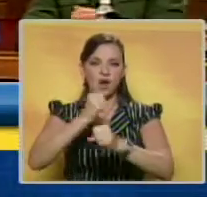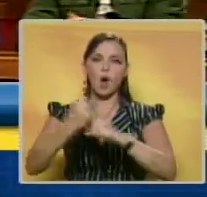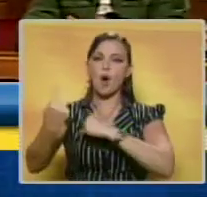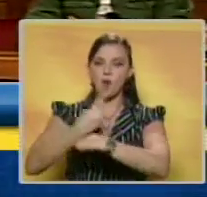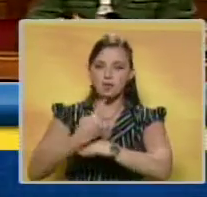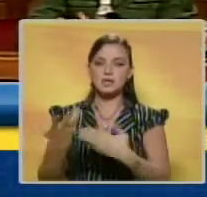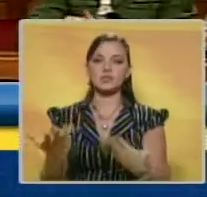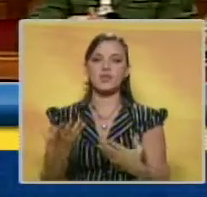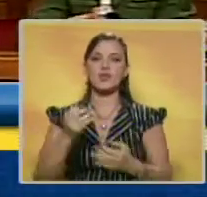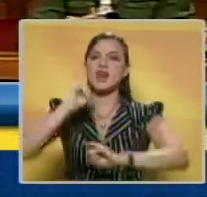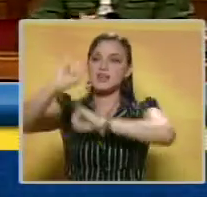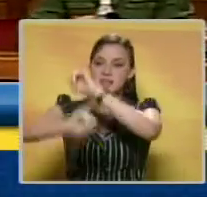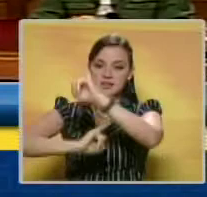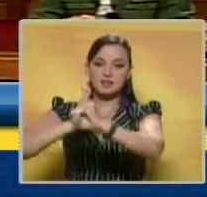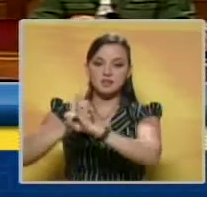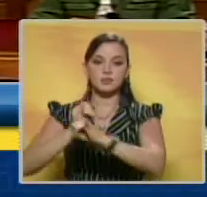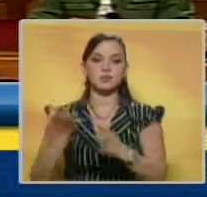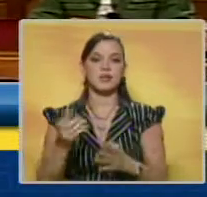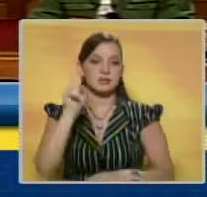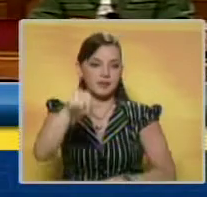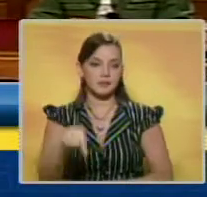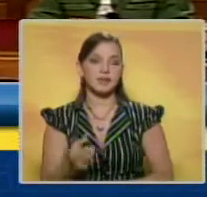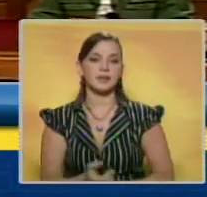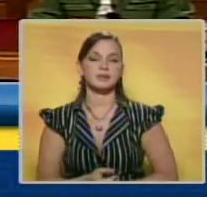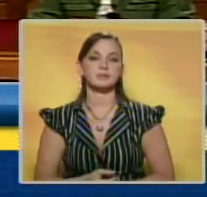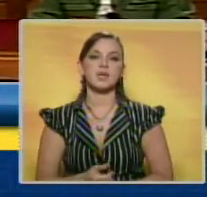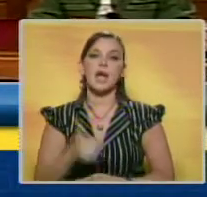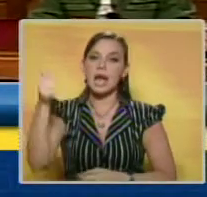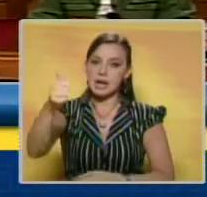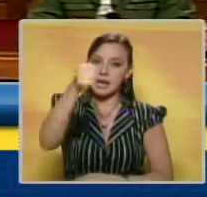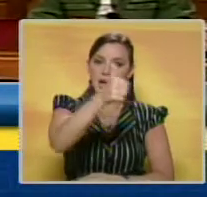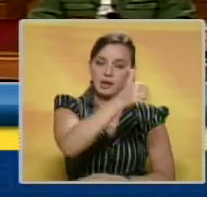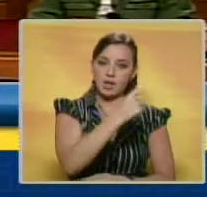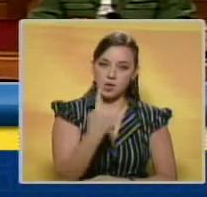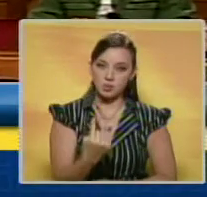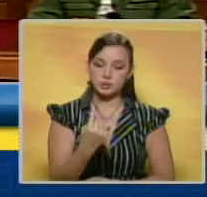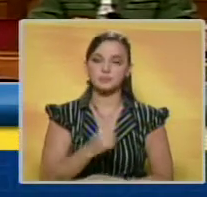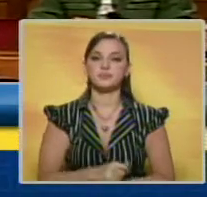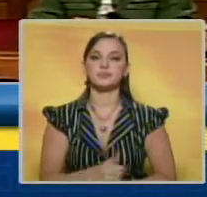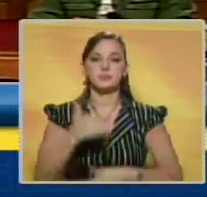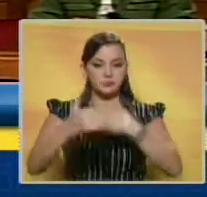obligaciones internacionales, una por una,